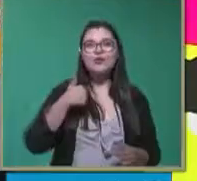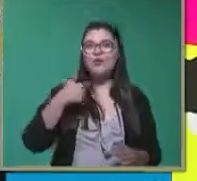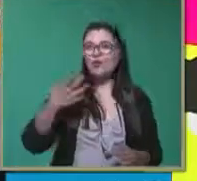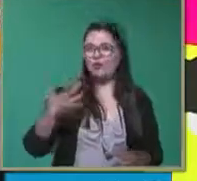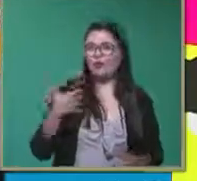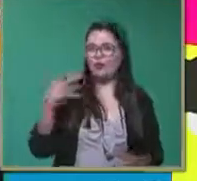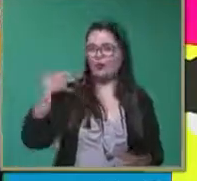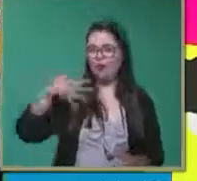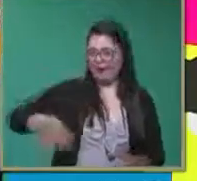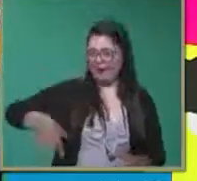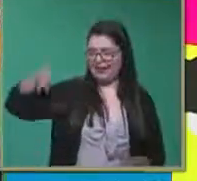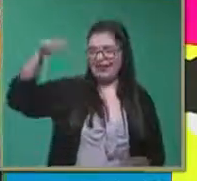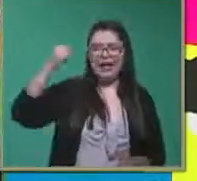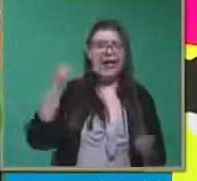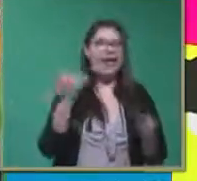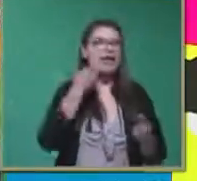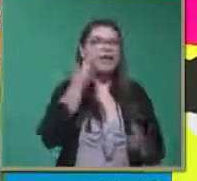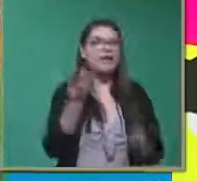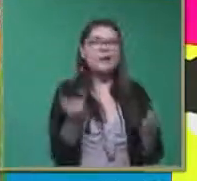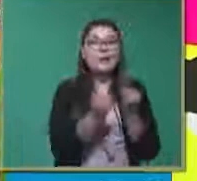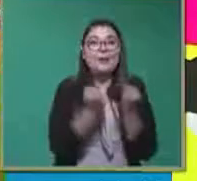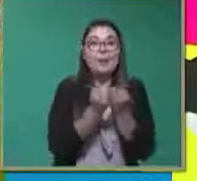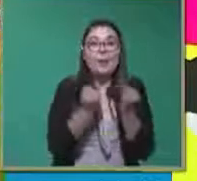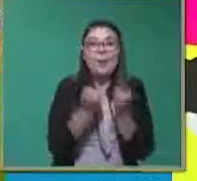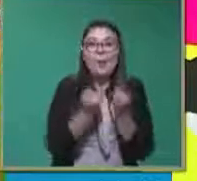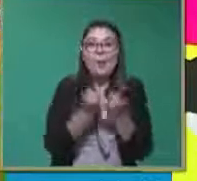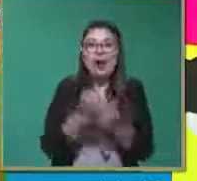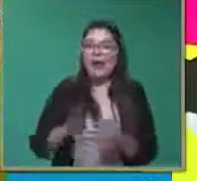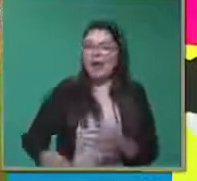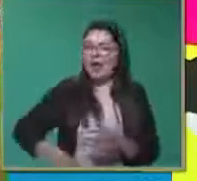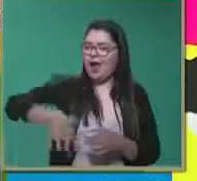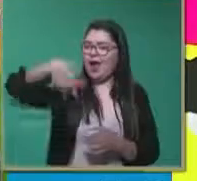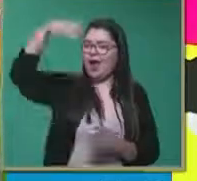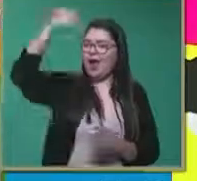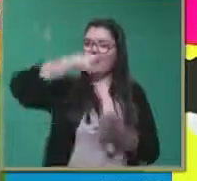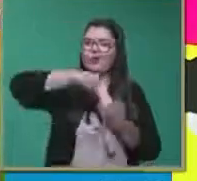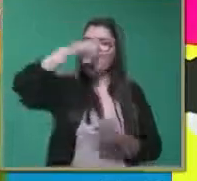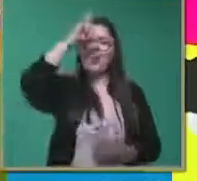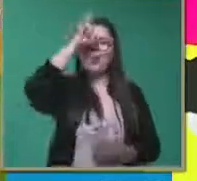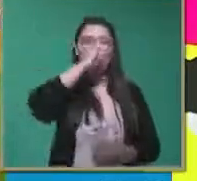acá, guapo y mago, y casi lloraba con su conejo. No,